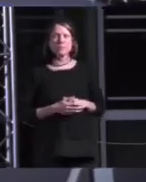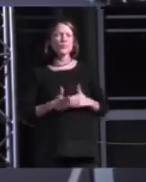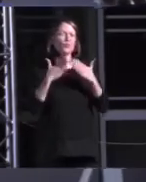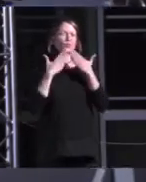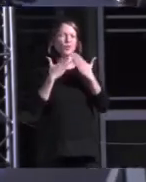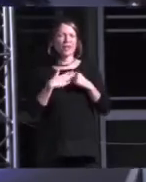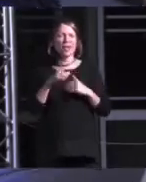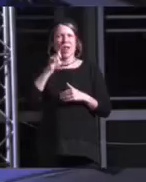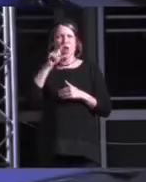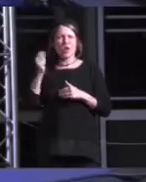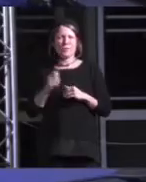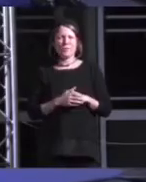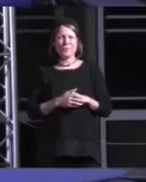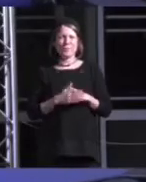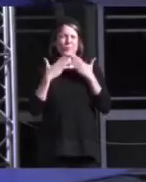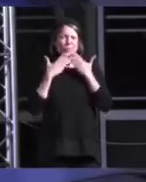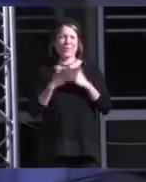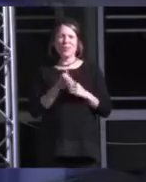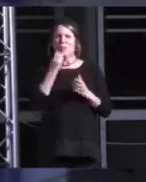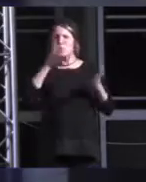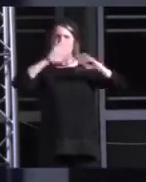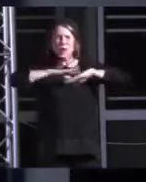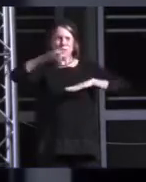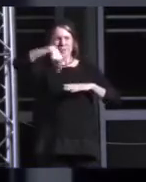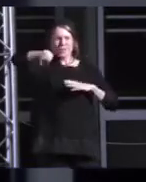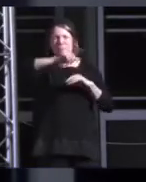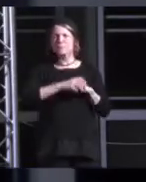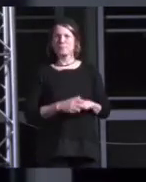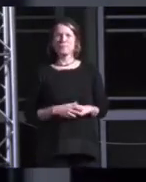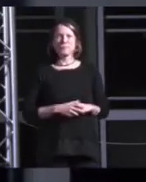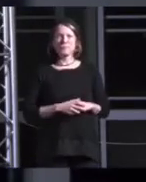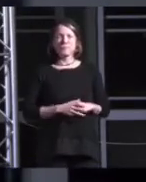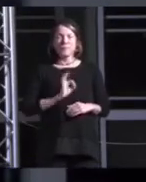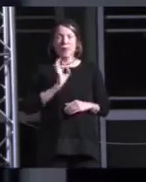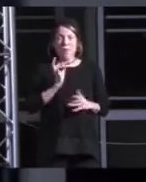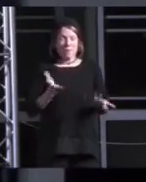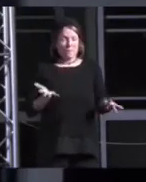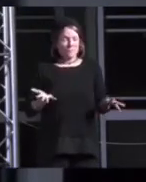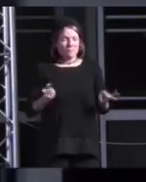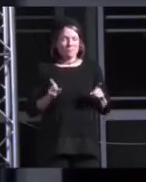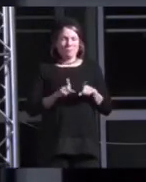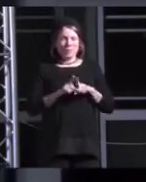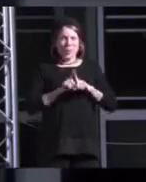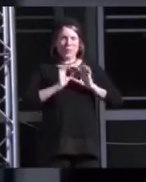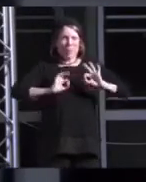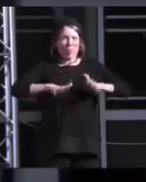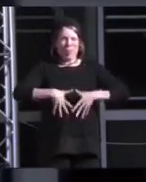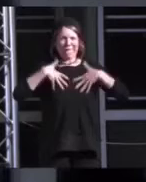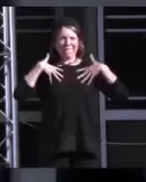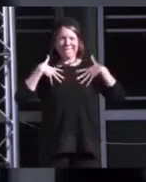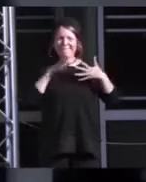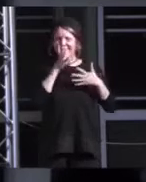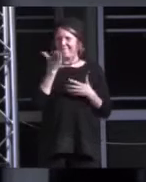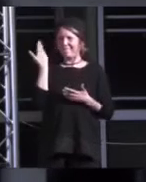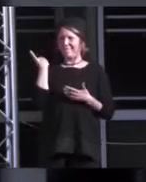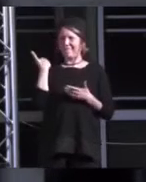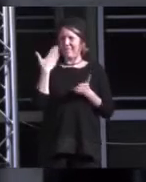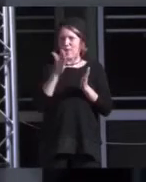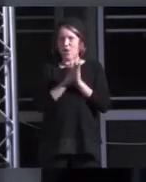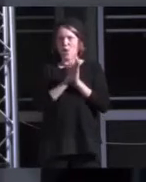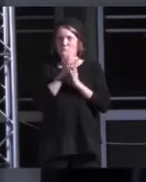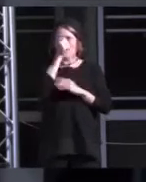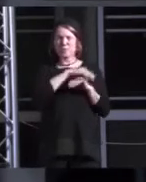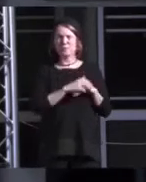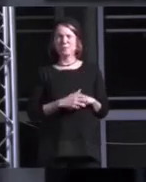Muchas gracias, Lola. Muchas gracias. Buenas noches a todos. La verdad es que me hace una especial ilusión, como bien ha dicho Javier,